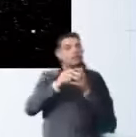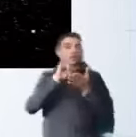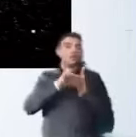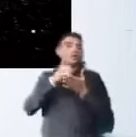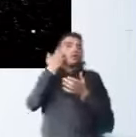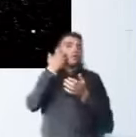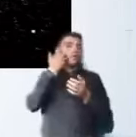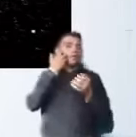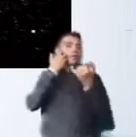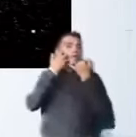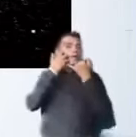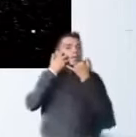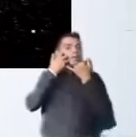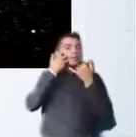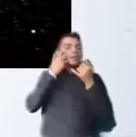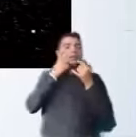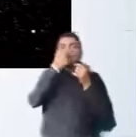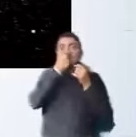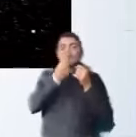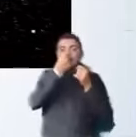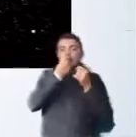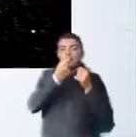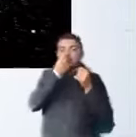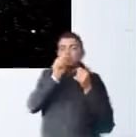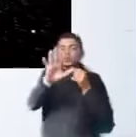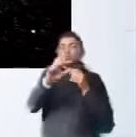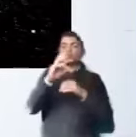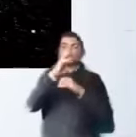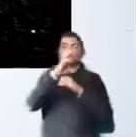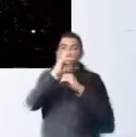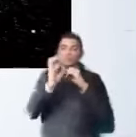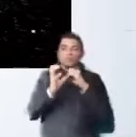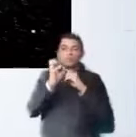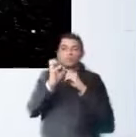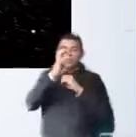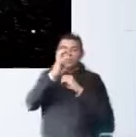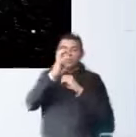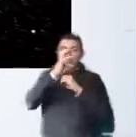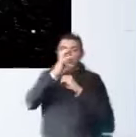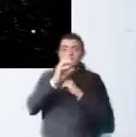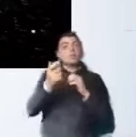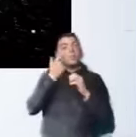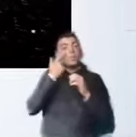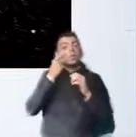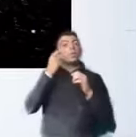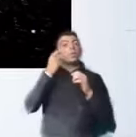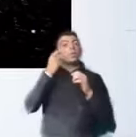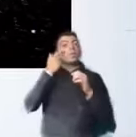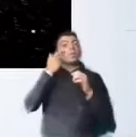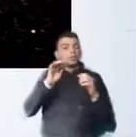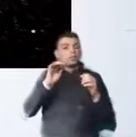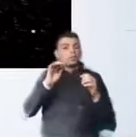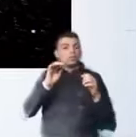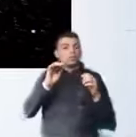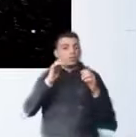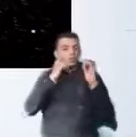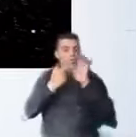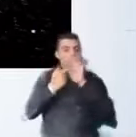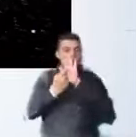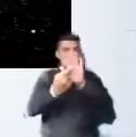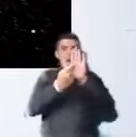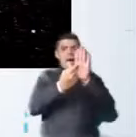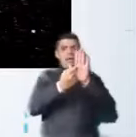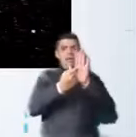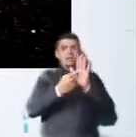esta gripa que da por COVID-19, uno de los síntomas no es tanto la congestión nasal y